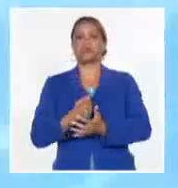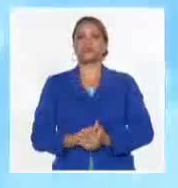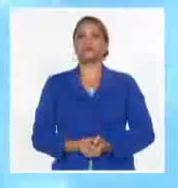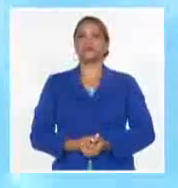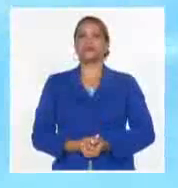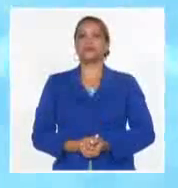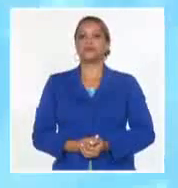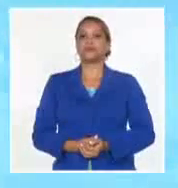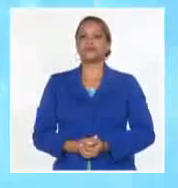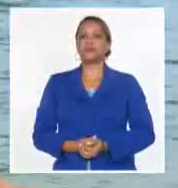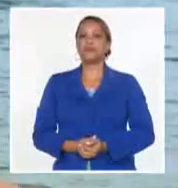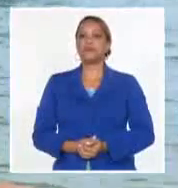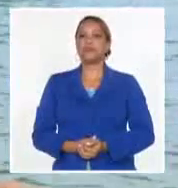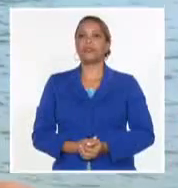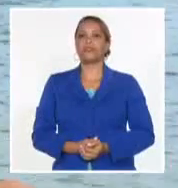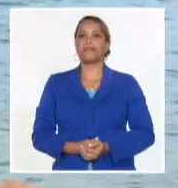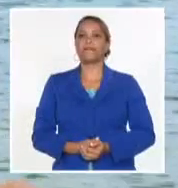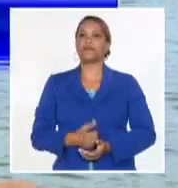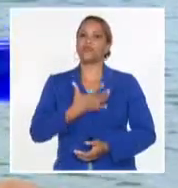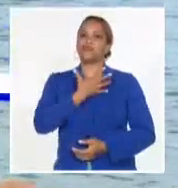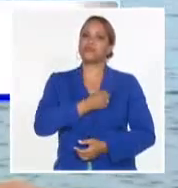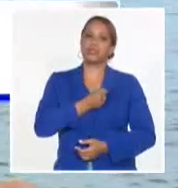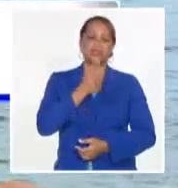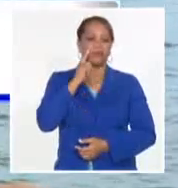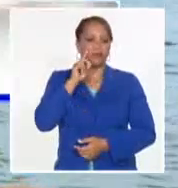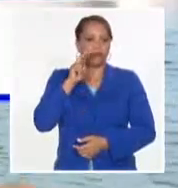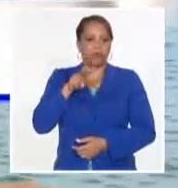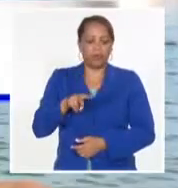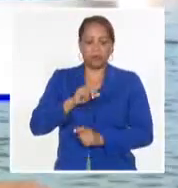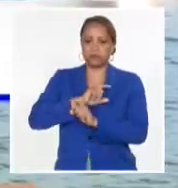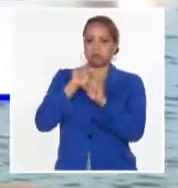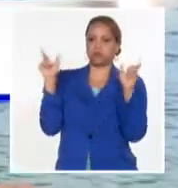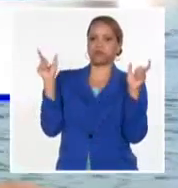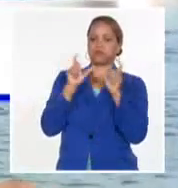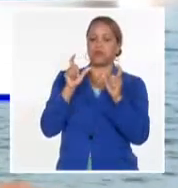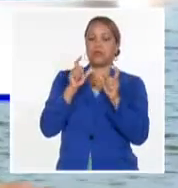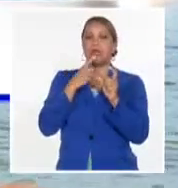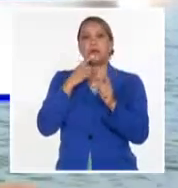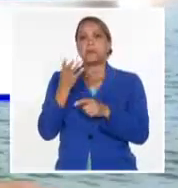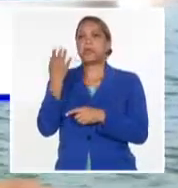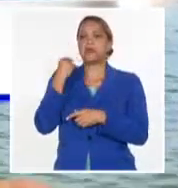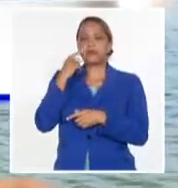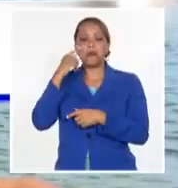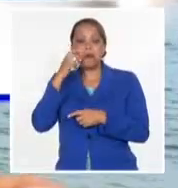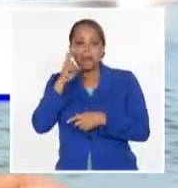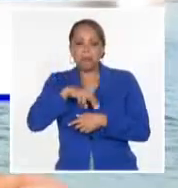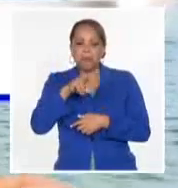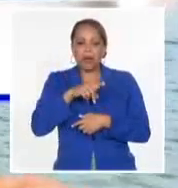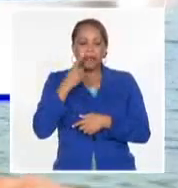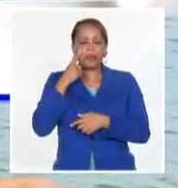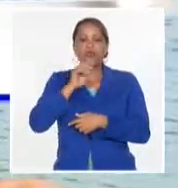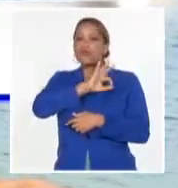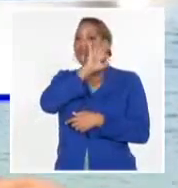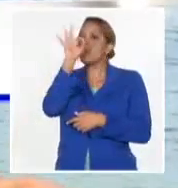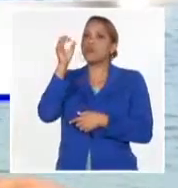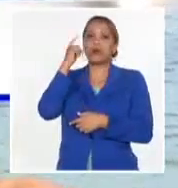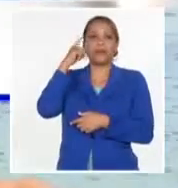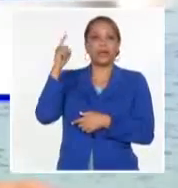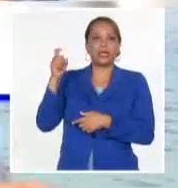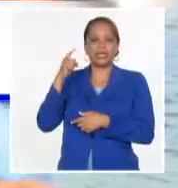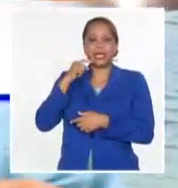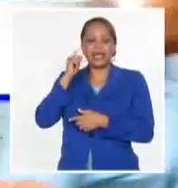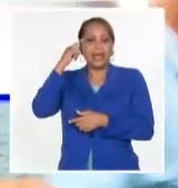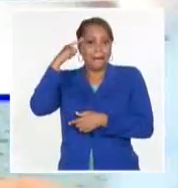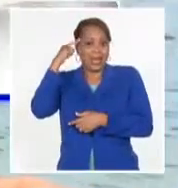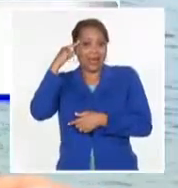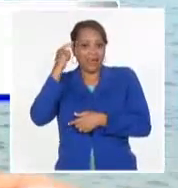Impresionante y triste. Yo no me imaginaba que estuviese eso así. Yo cuando me dijeron, no, sanear Bacuranao, bueno, vamos, qué sé yo, pero no. En mi cabeza